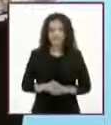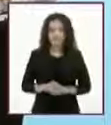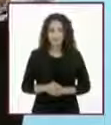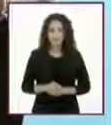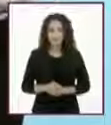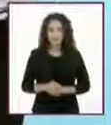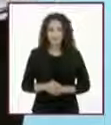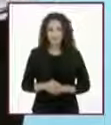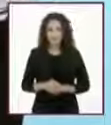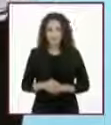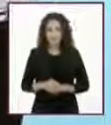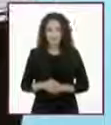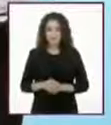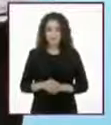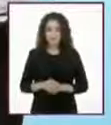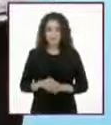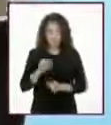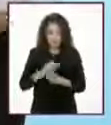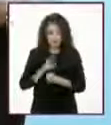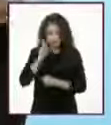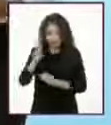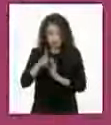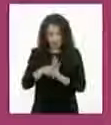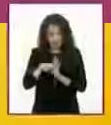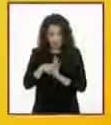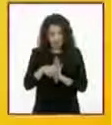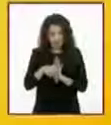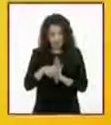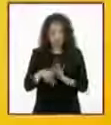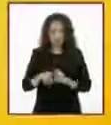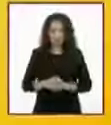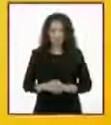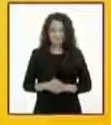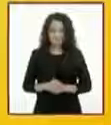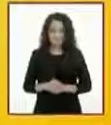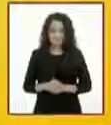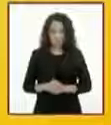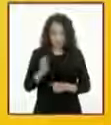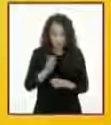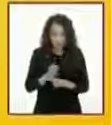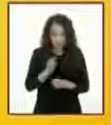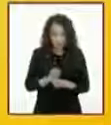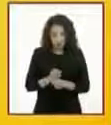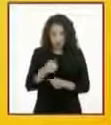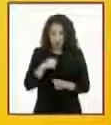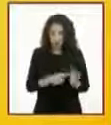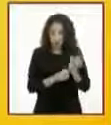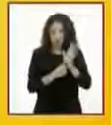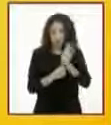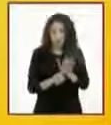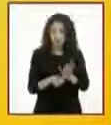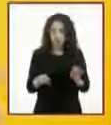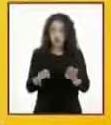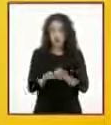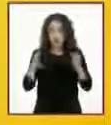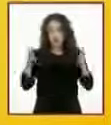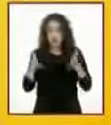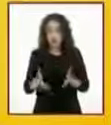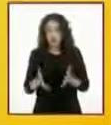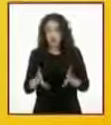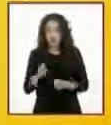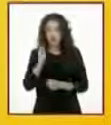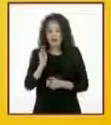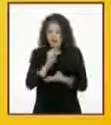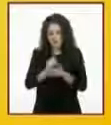carta. Vamos a ver el video. En esta ocasión veremos cómo emplear fórmulas de cortesía al momento de